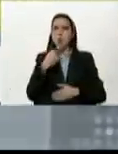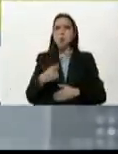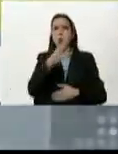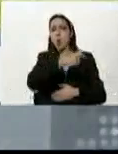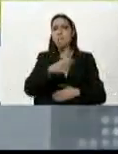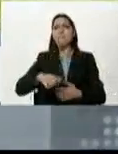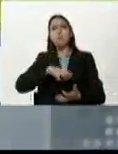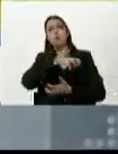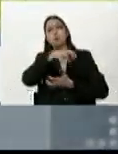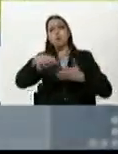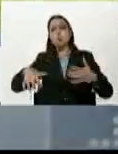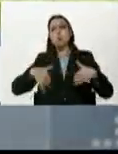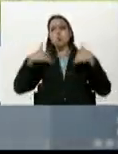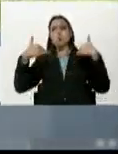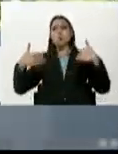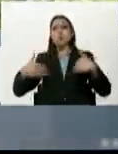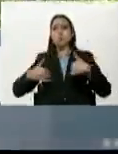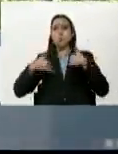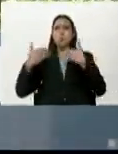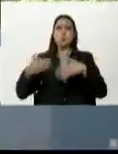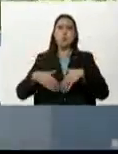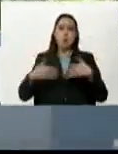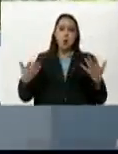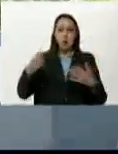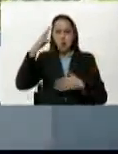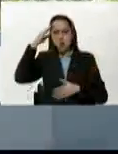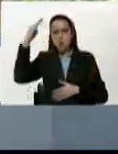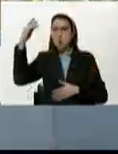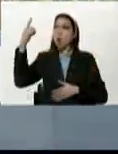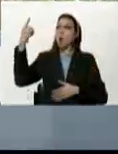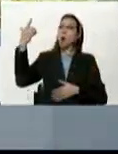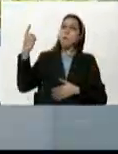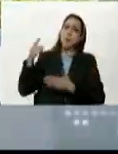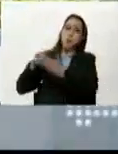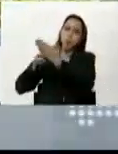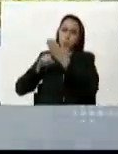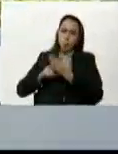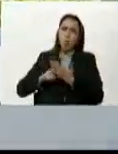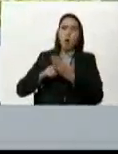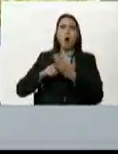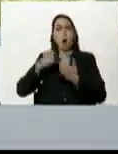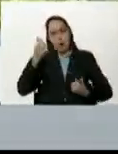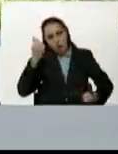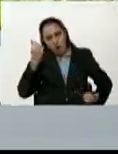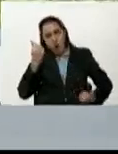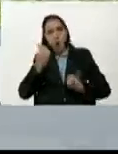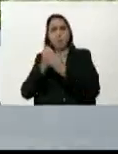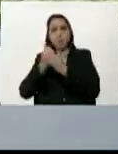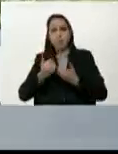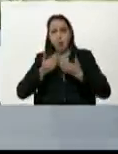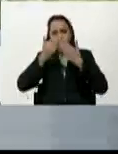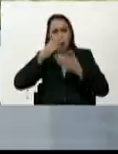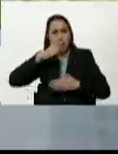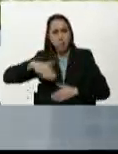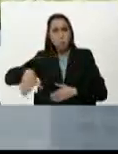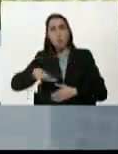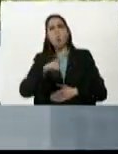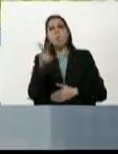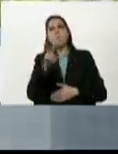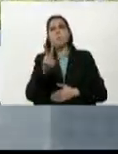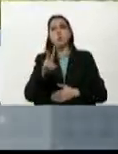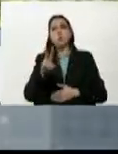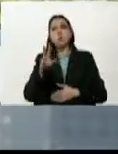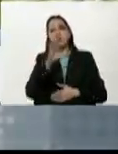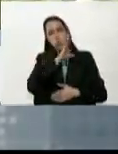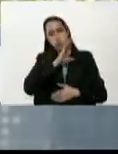los problemas y las dificultades dios proveerá y dios me ha demostrado que pone su mano para proveer al pueblo de venezuela y el señor